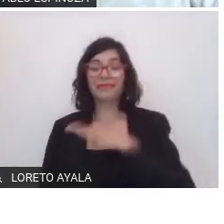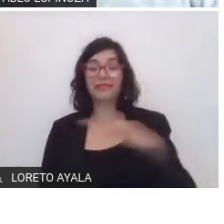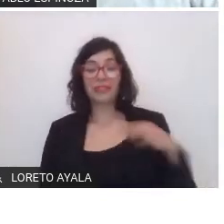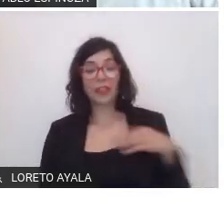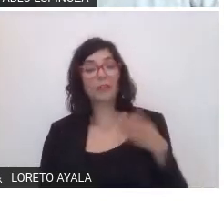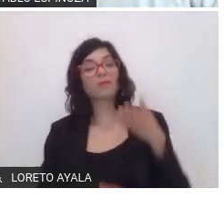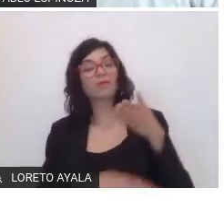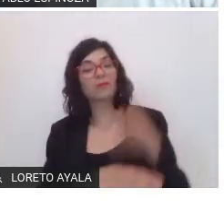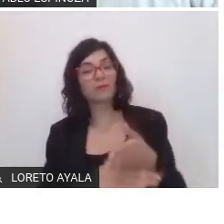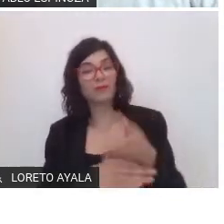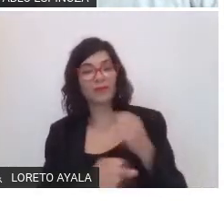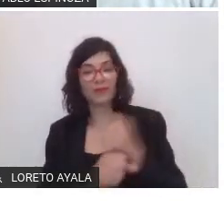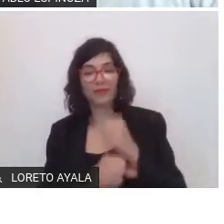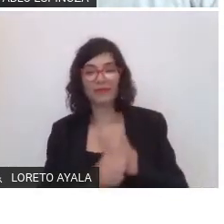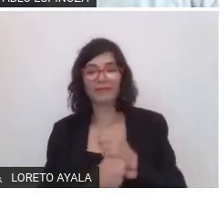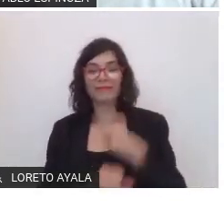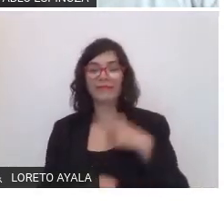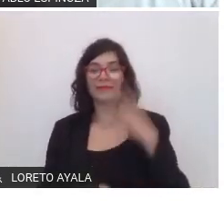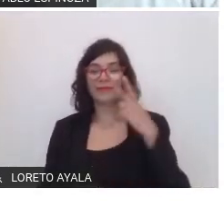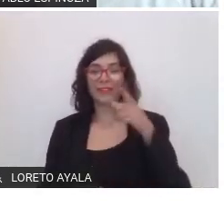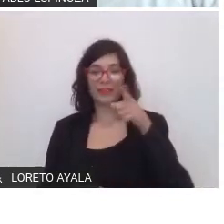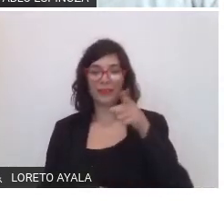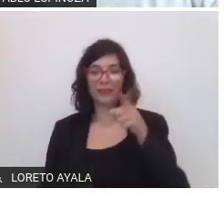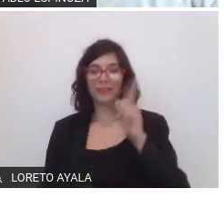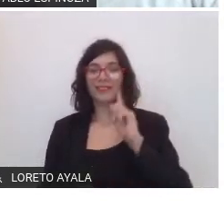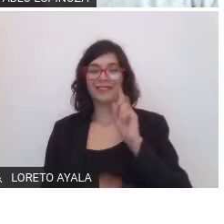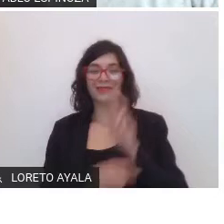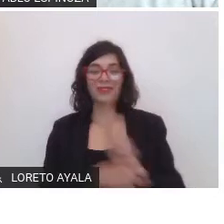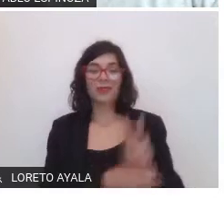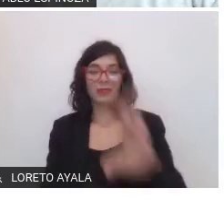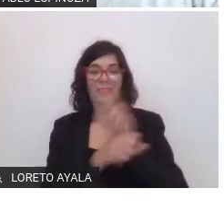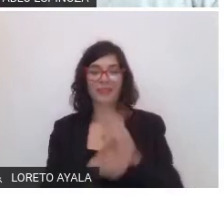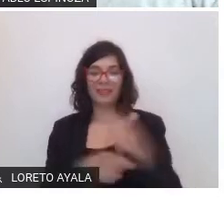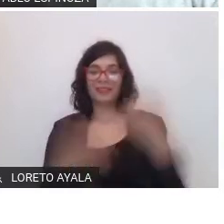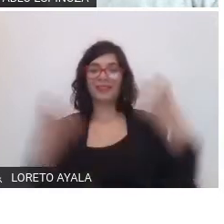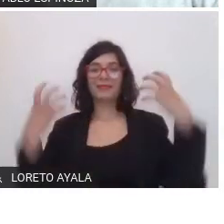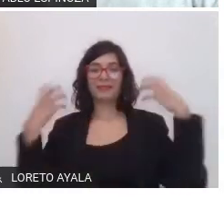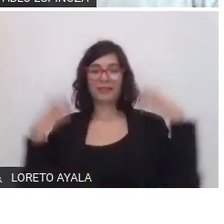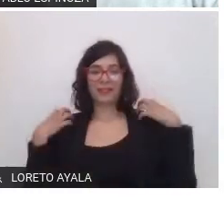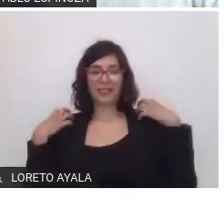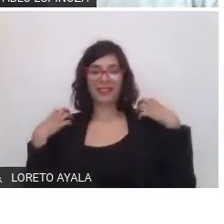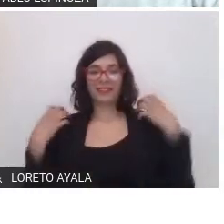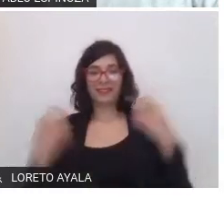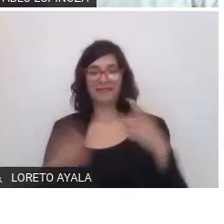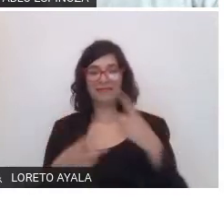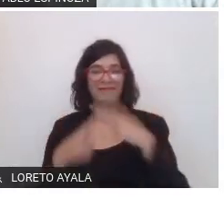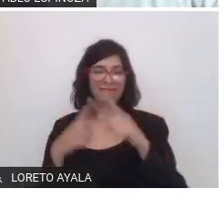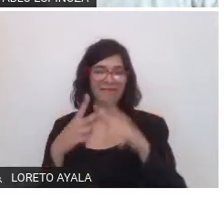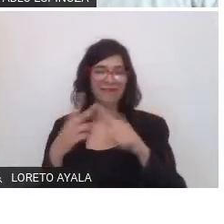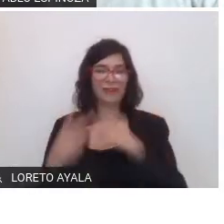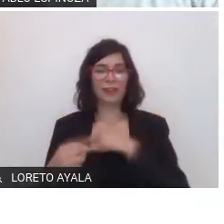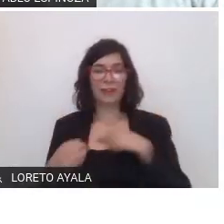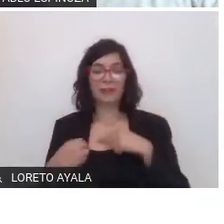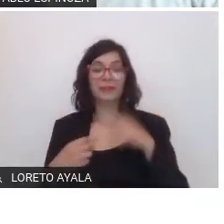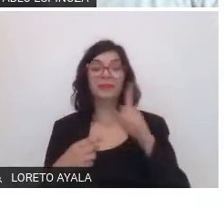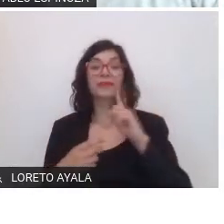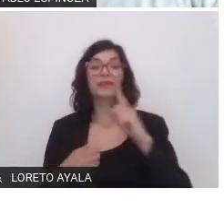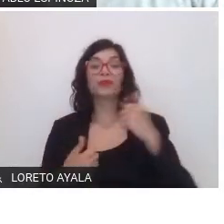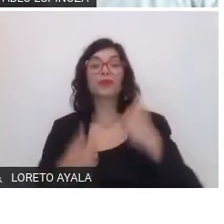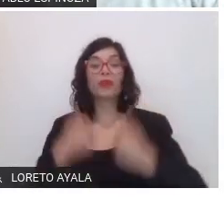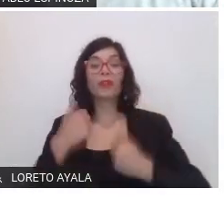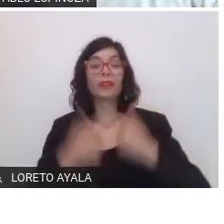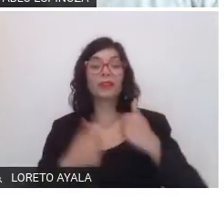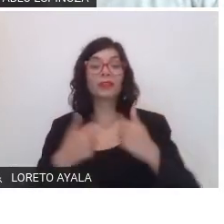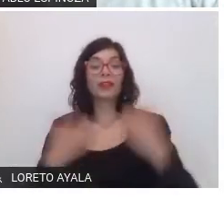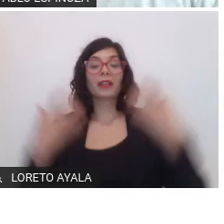el supervisor a cargo, en ese tiempo supervisores, después ATP y después varios nombres más, pero el profesional a cargo de actividad